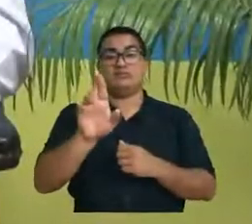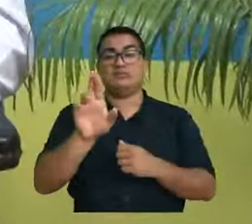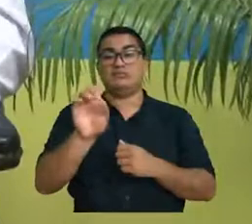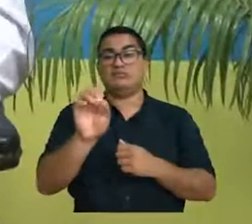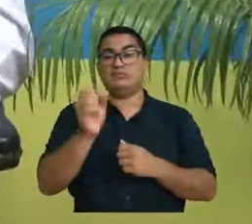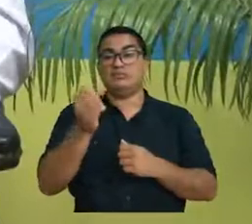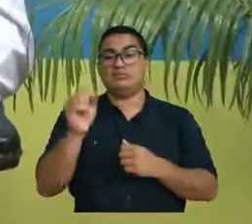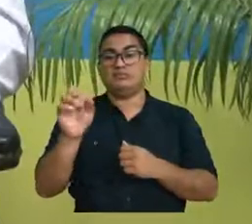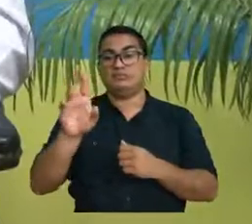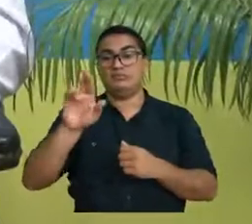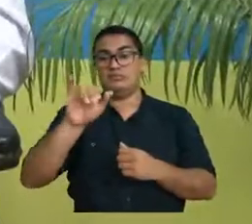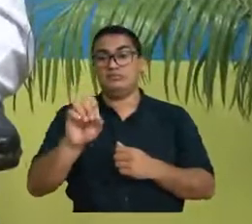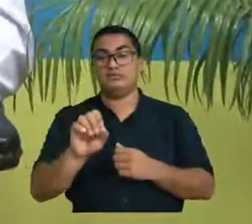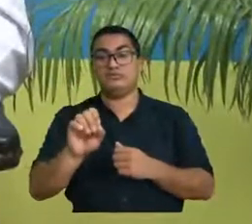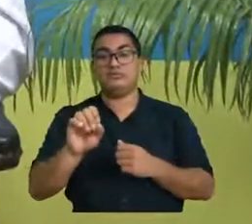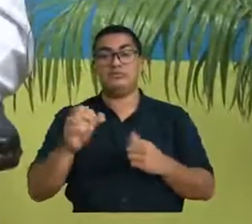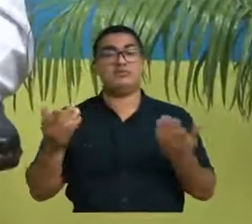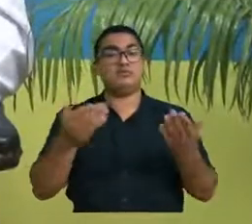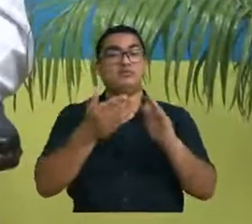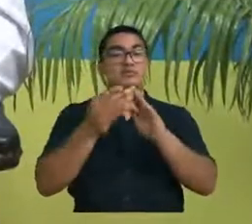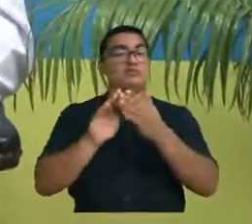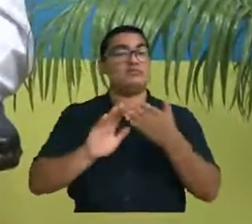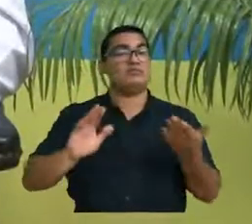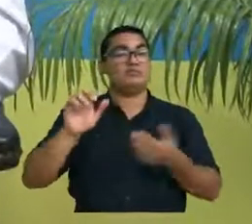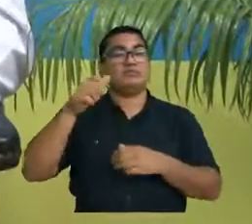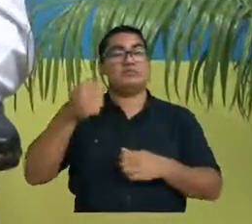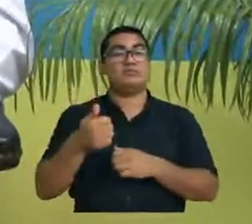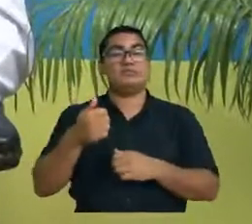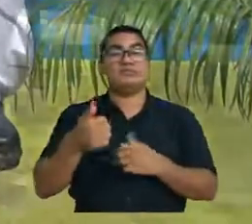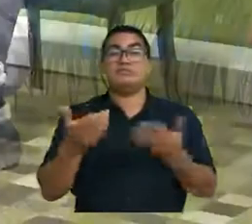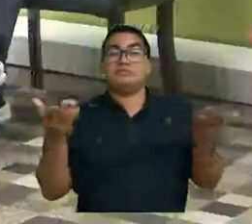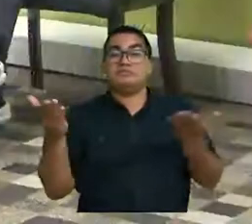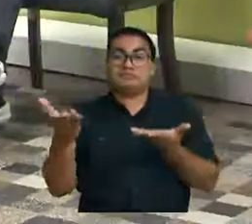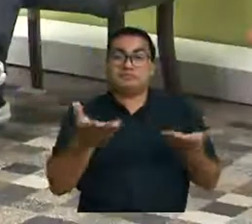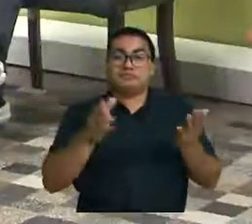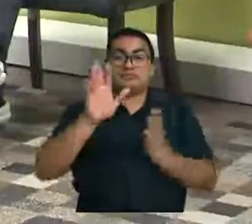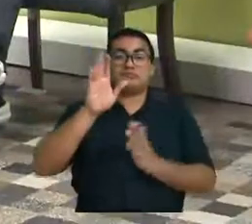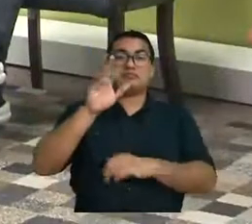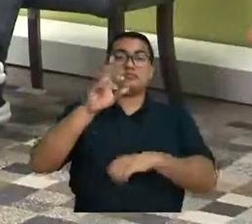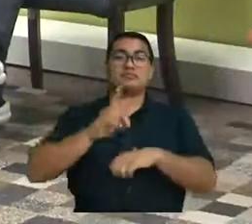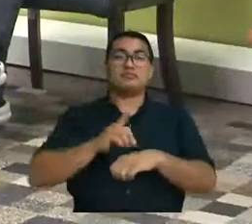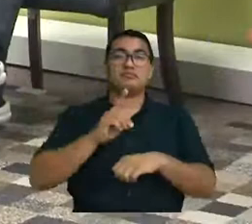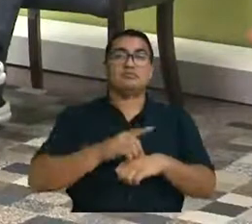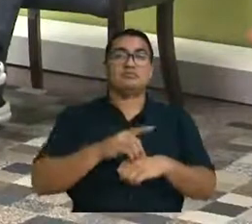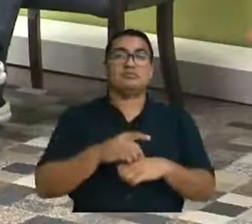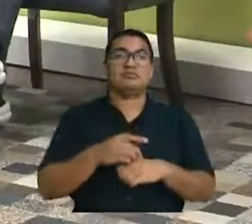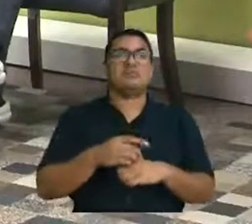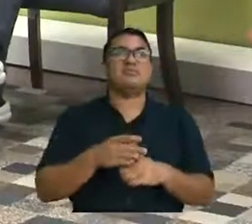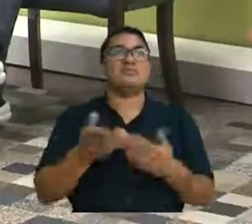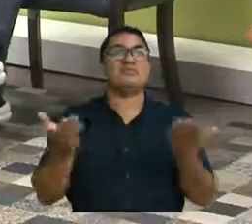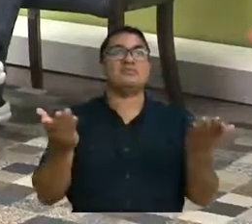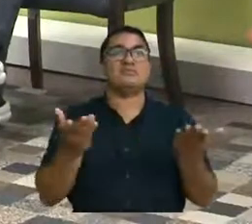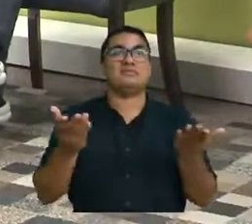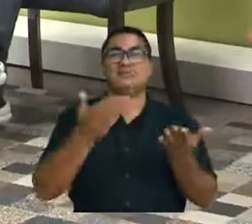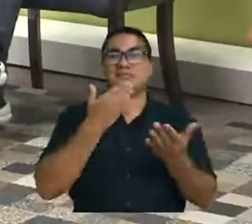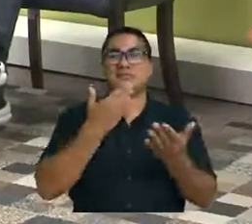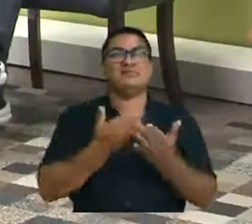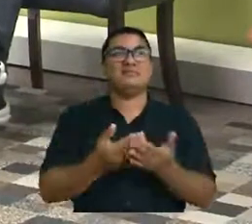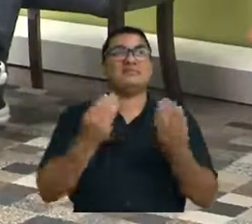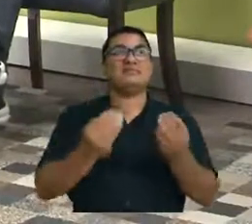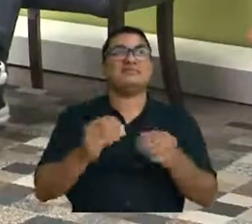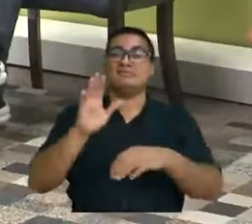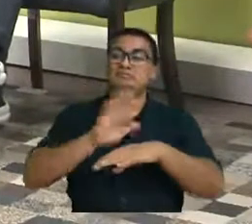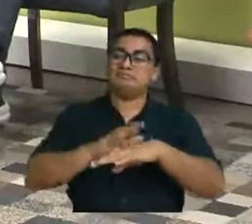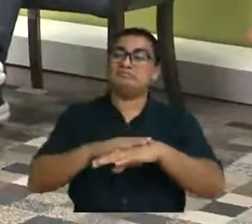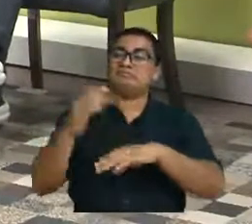distrito número 6, en el barrio América número 2. Bienvenida, doctora, mucho gusto. Mucho gusto, gracias por la